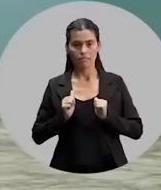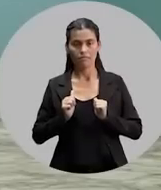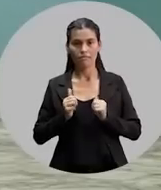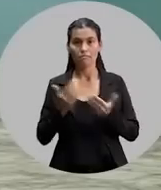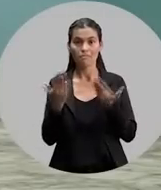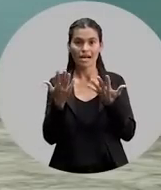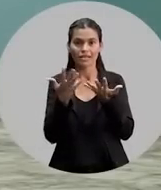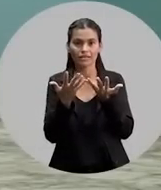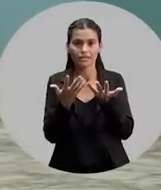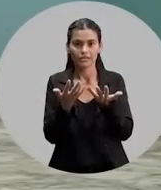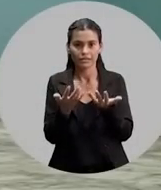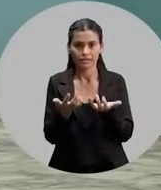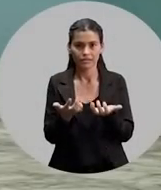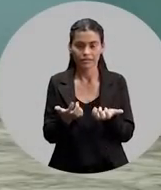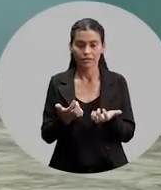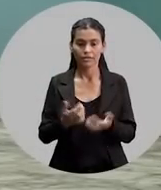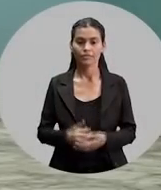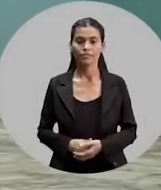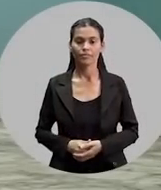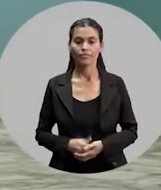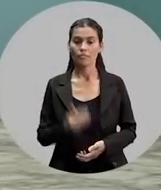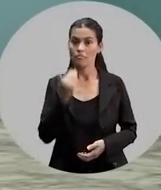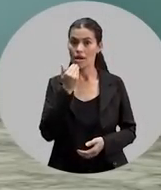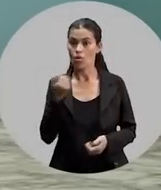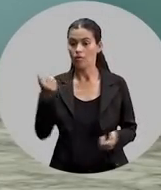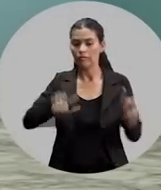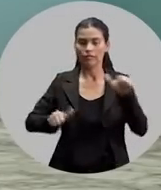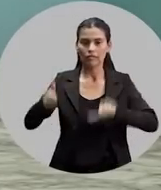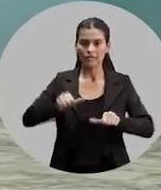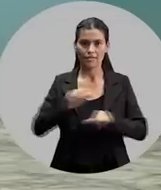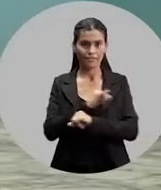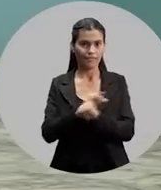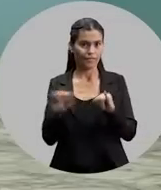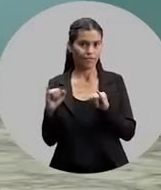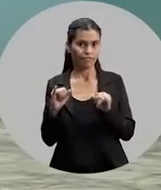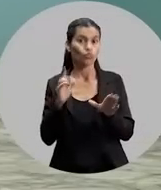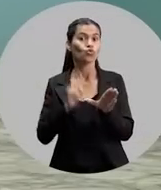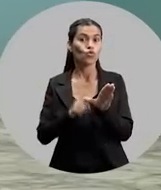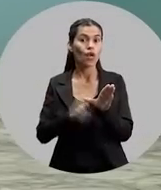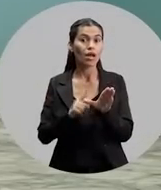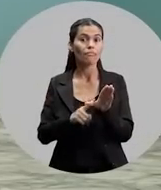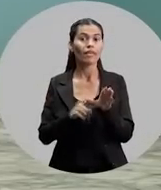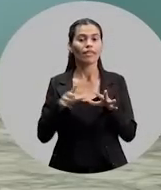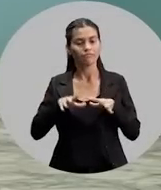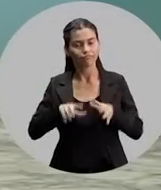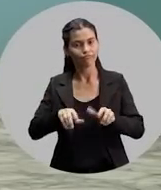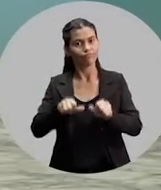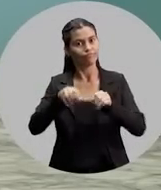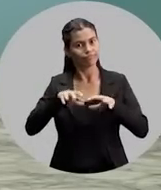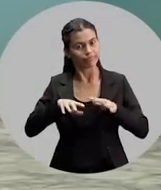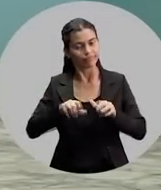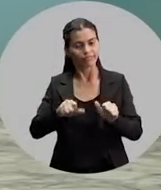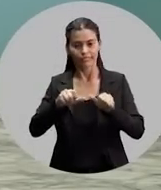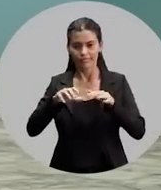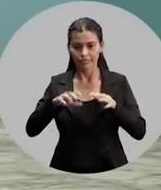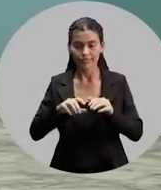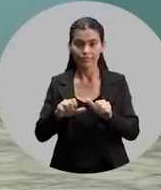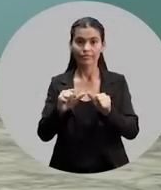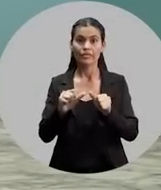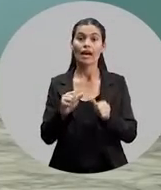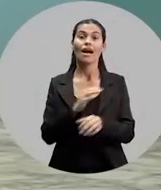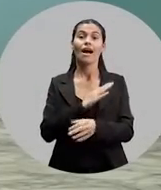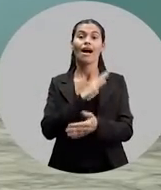secar un poco otra vez, pero no se le pone más nada. Se amasa, se empieza a